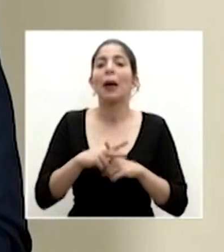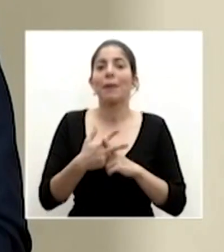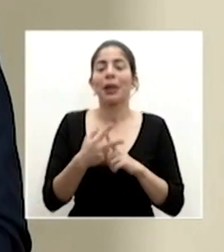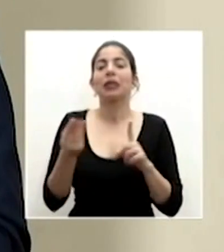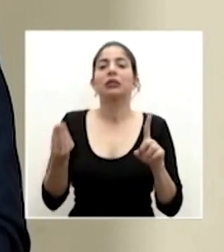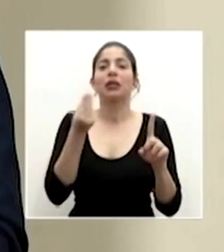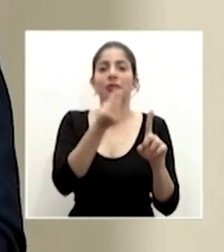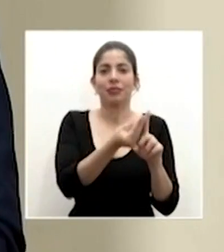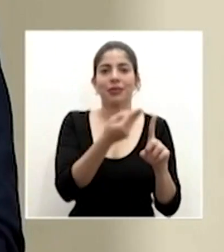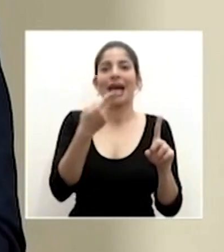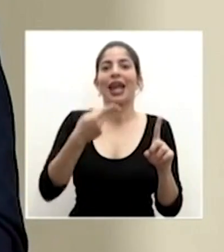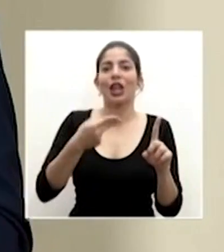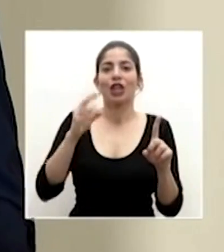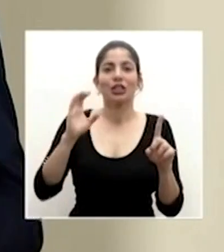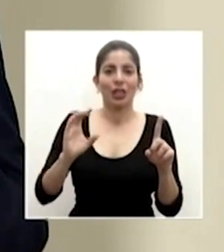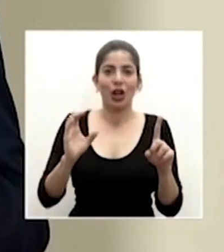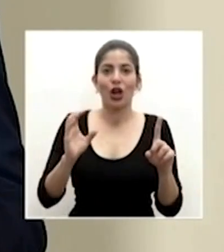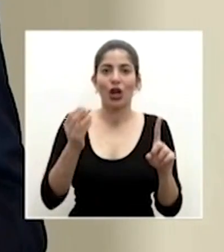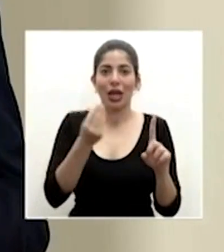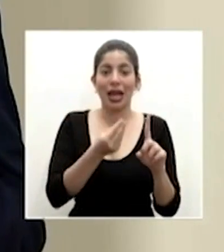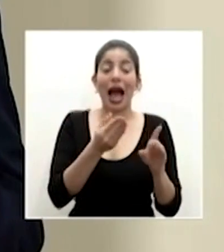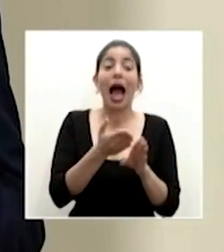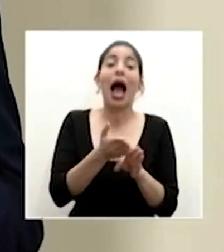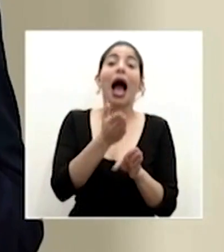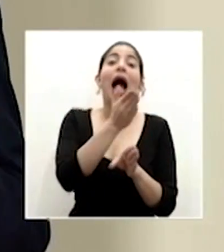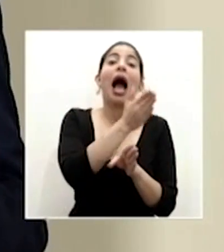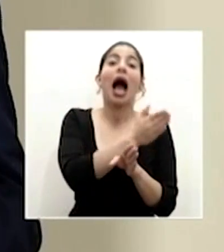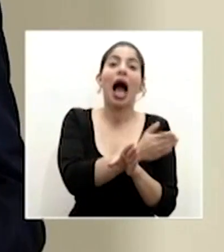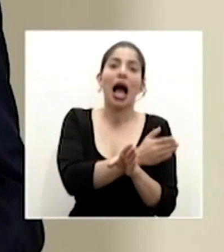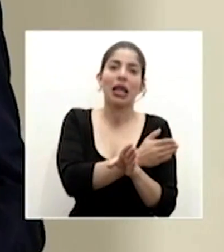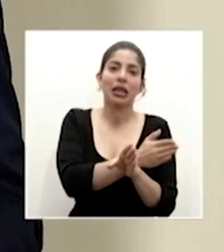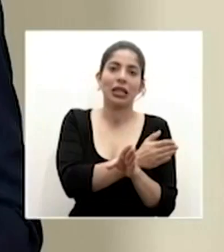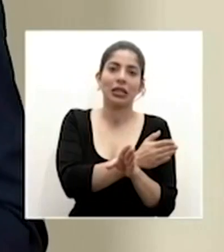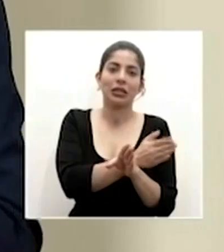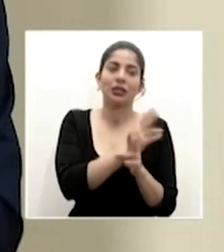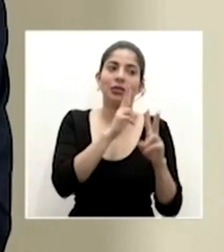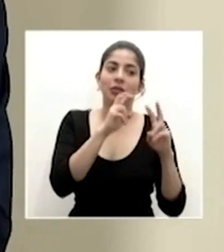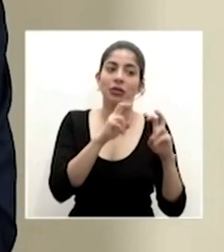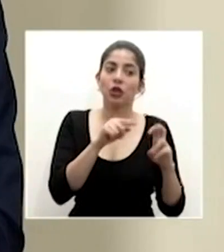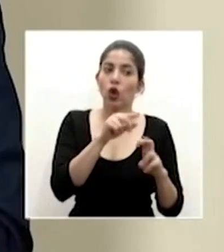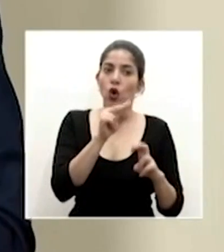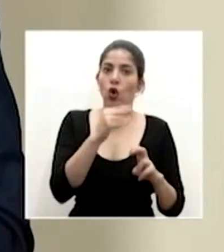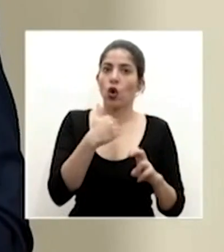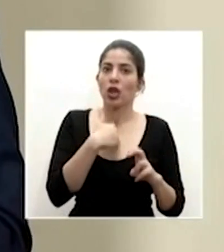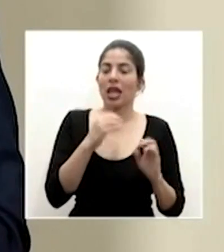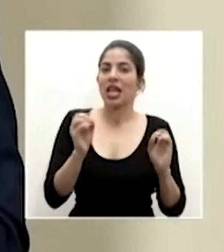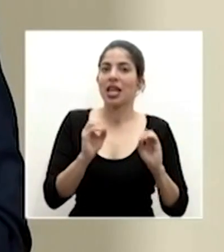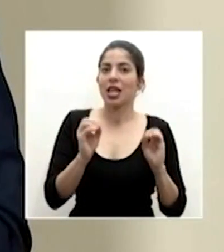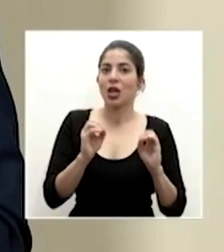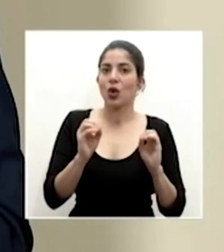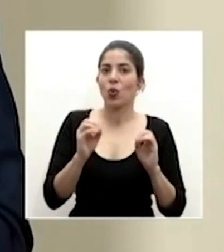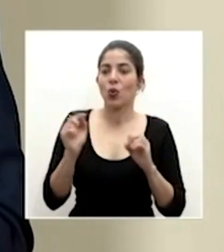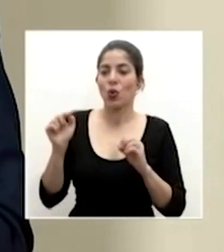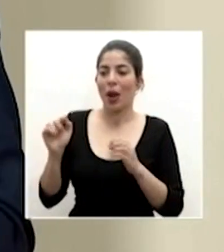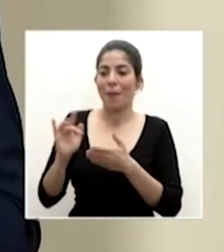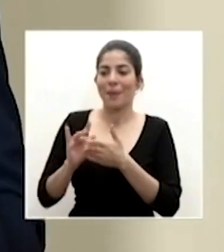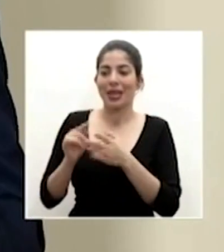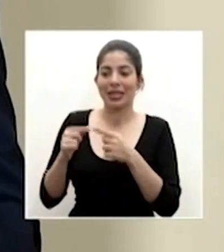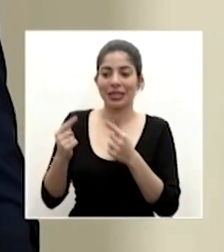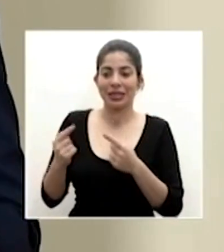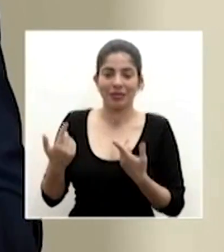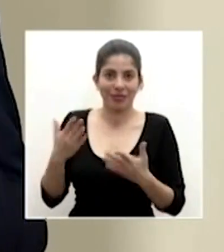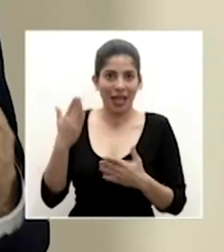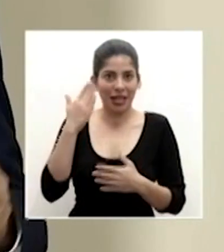a tomar la hidroxicloroquina previo un filtro primero de que no tenga ninguna de las contraindicaciones que